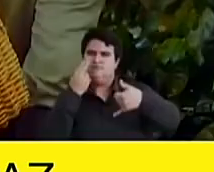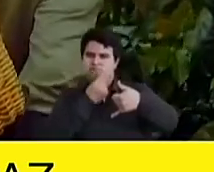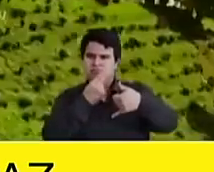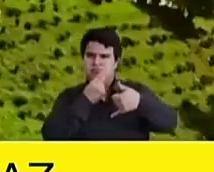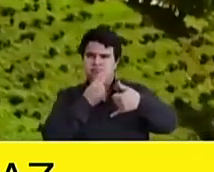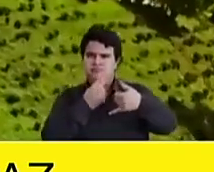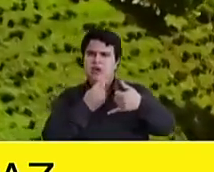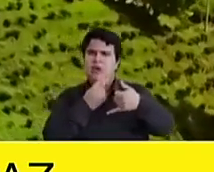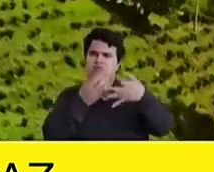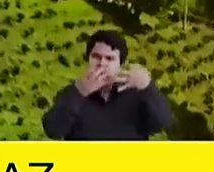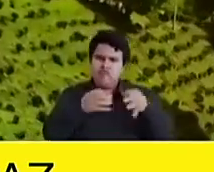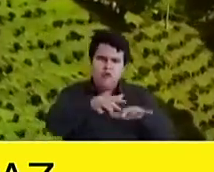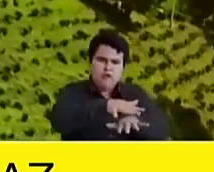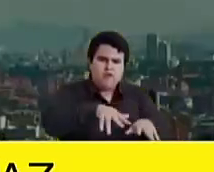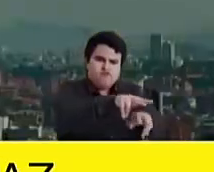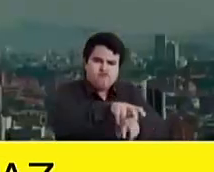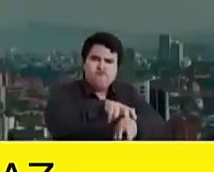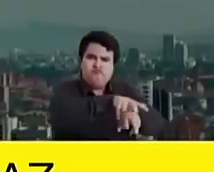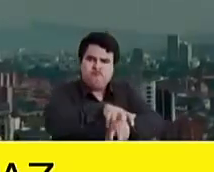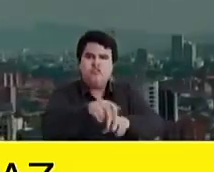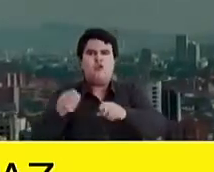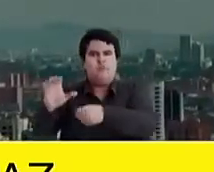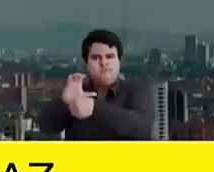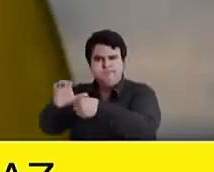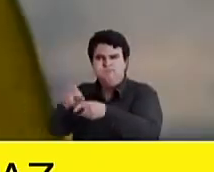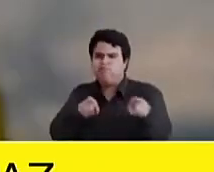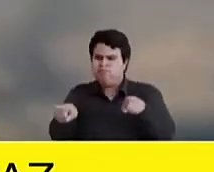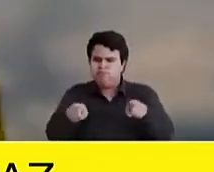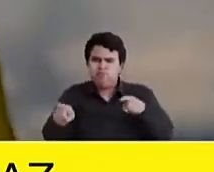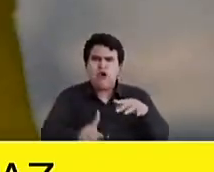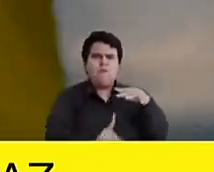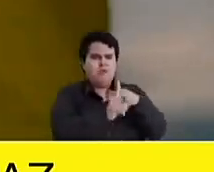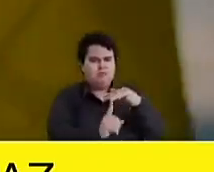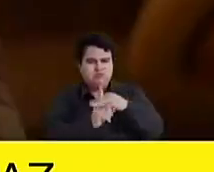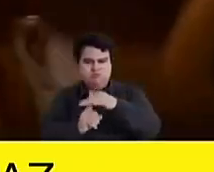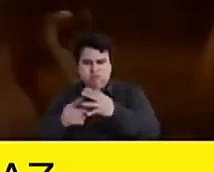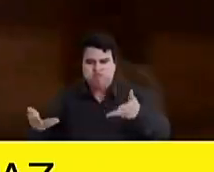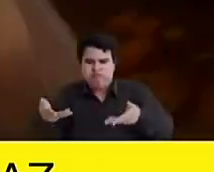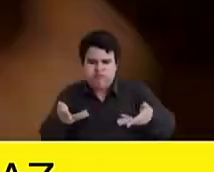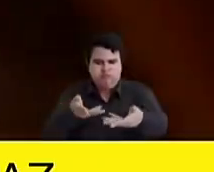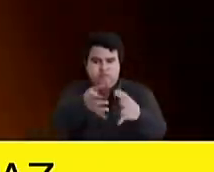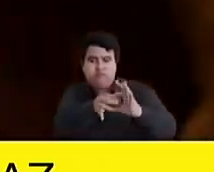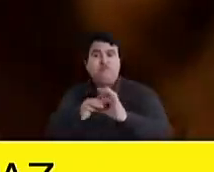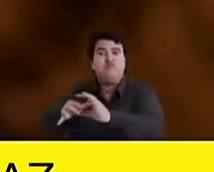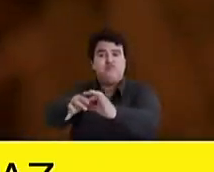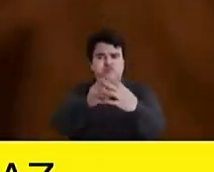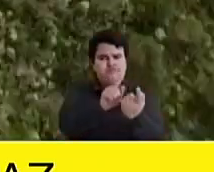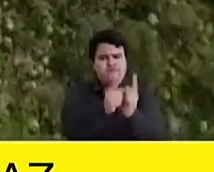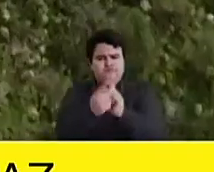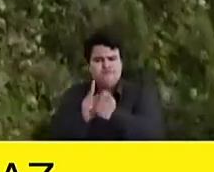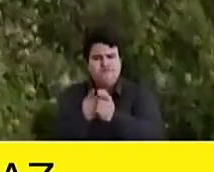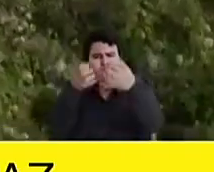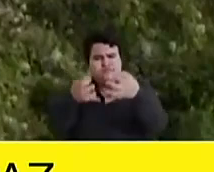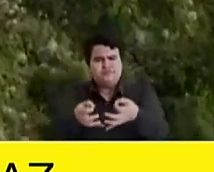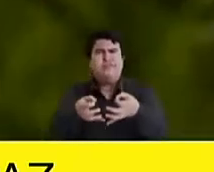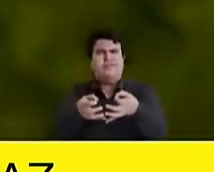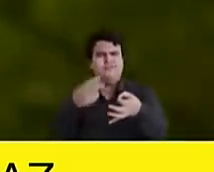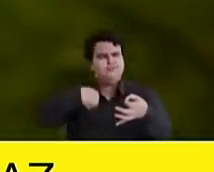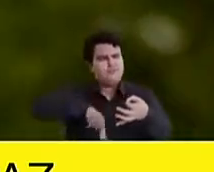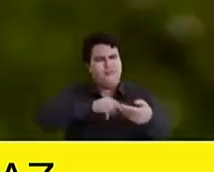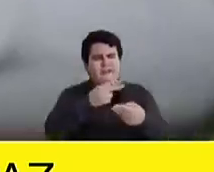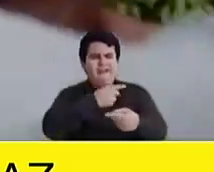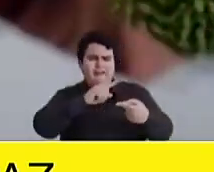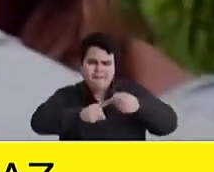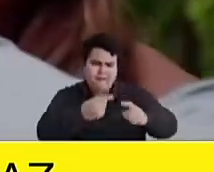Bueno, allí hay unas historias de vida muy interesantes. Cuando usted ve las personas que han tenido este sello, pues allí hay